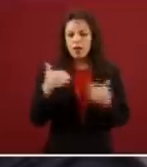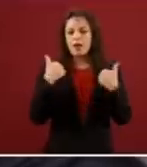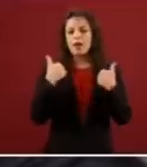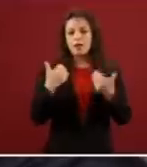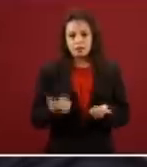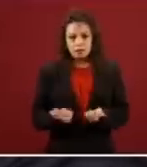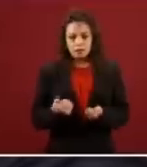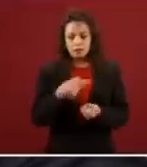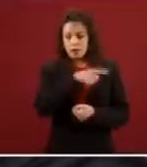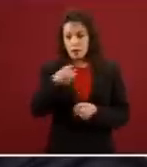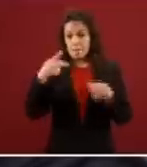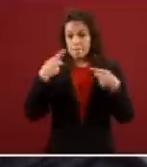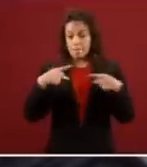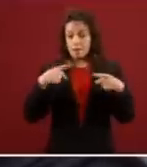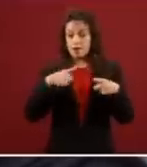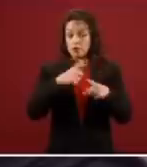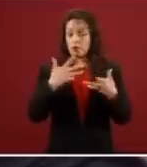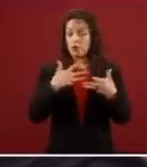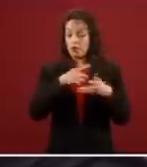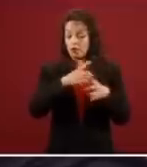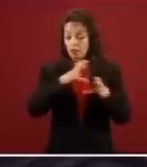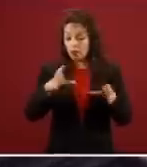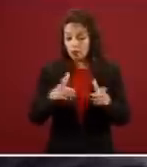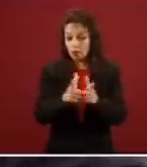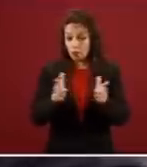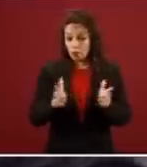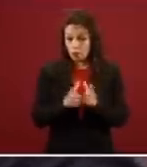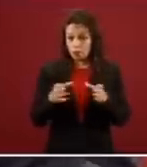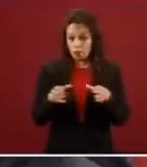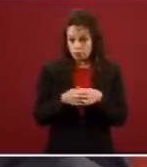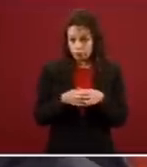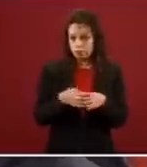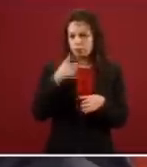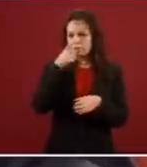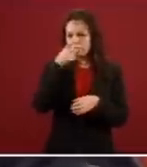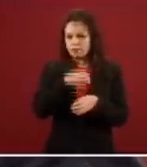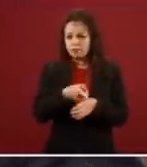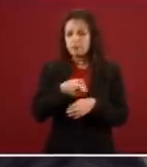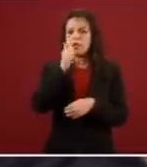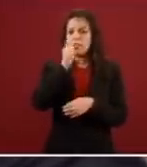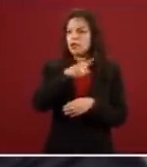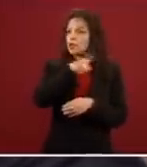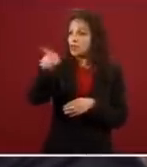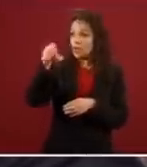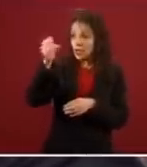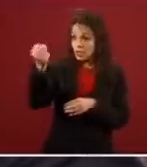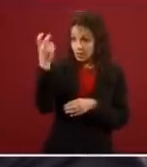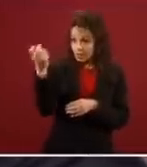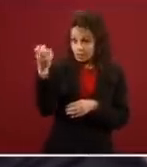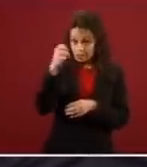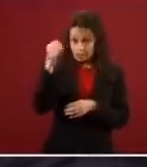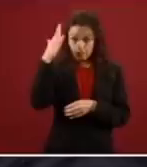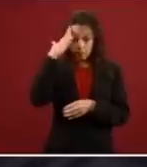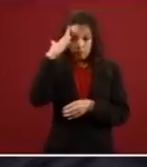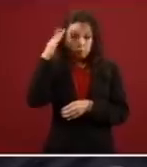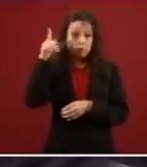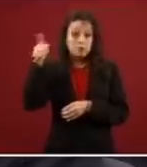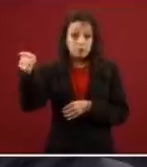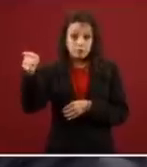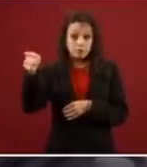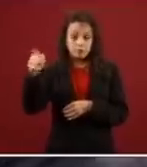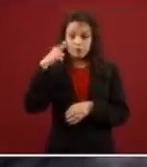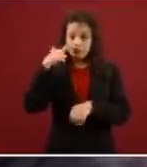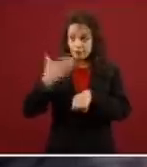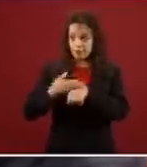organización criminal puede tener algún beneficio si dice quién es el líder de la organización criminal. Pueden